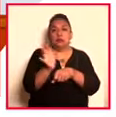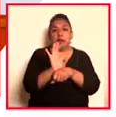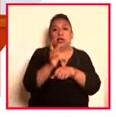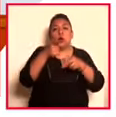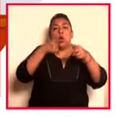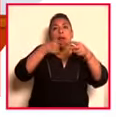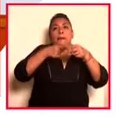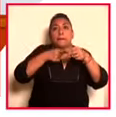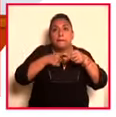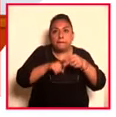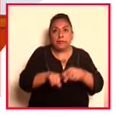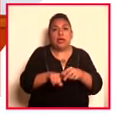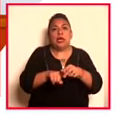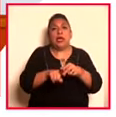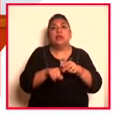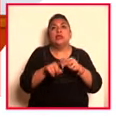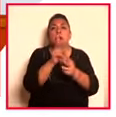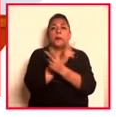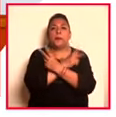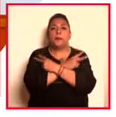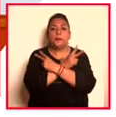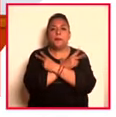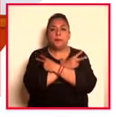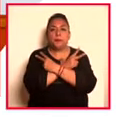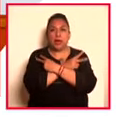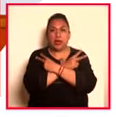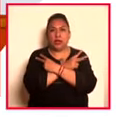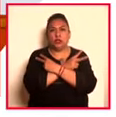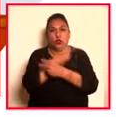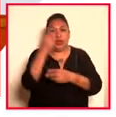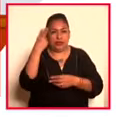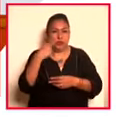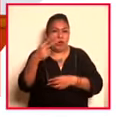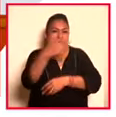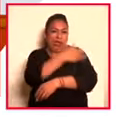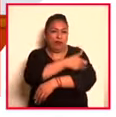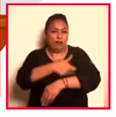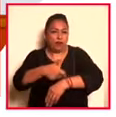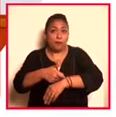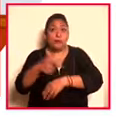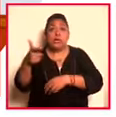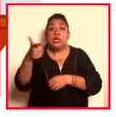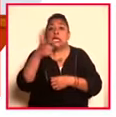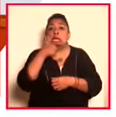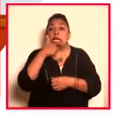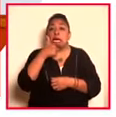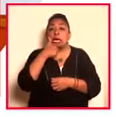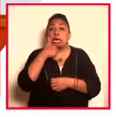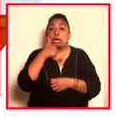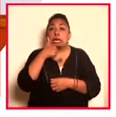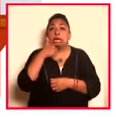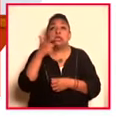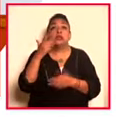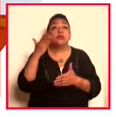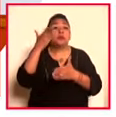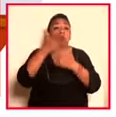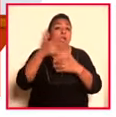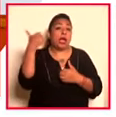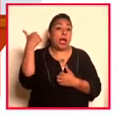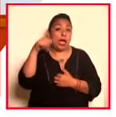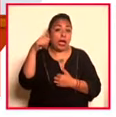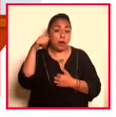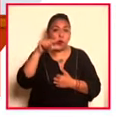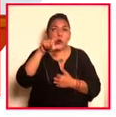con las vacaciones, el viaje de una familia de ingleses en Acapulco que se ve